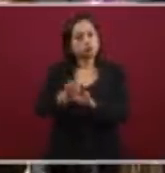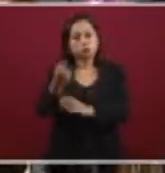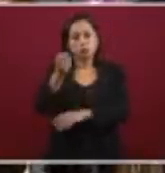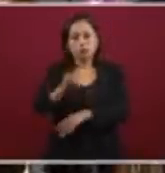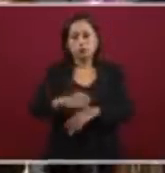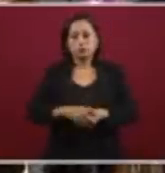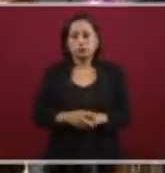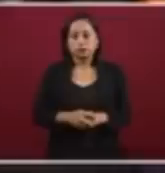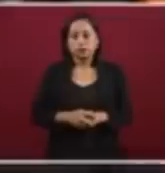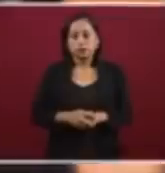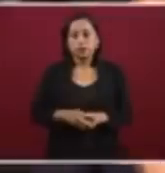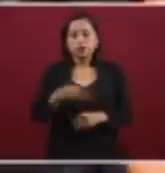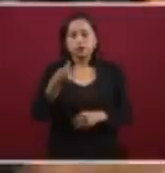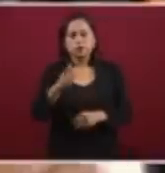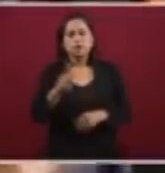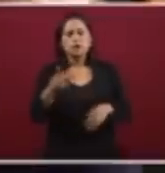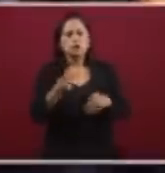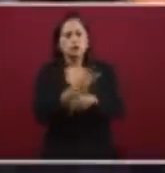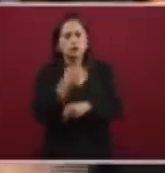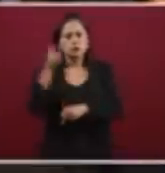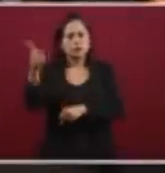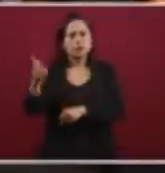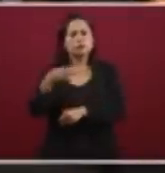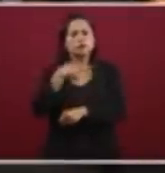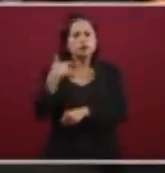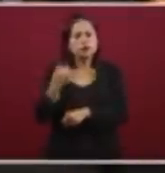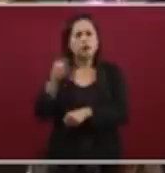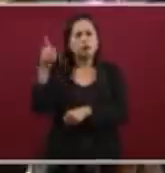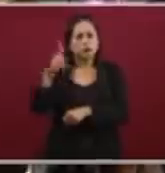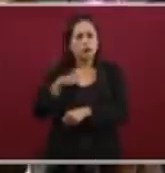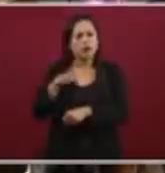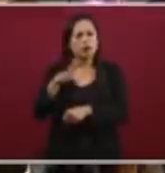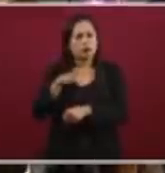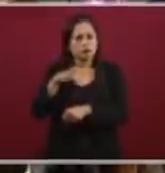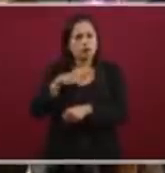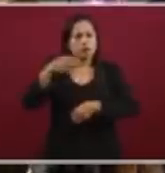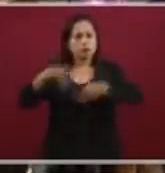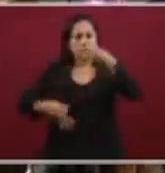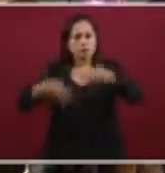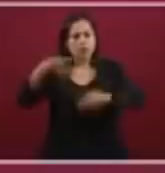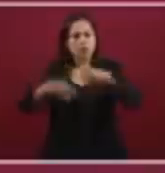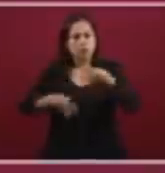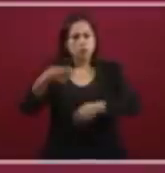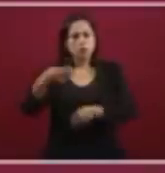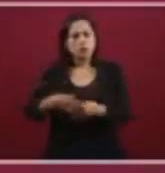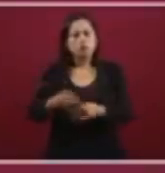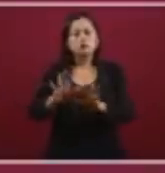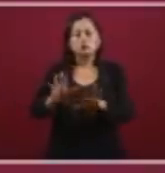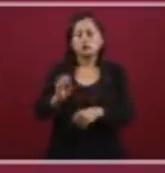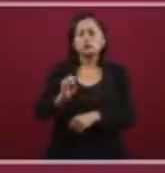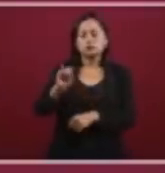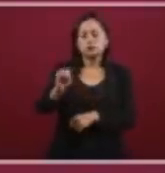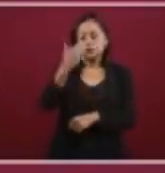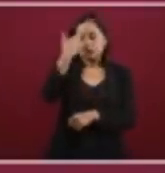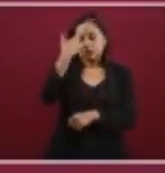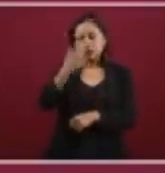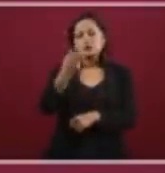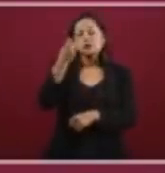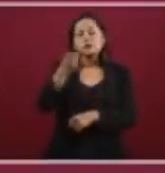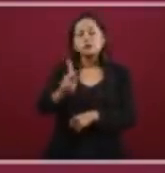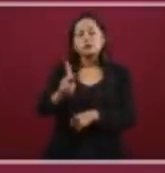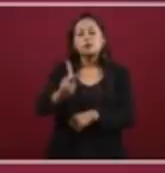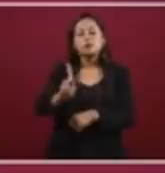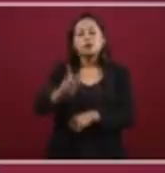roma que plantea que hay una base jurídica para ir hacia la política para ello sin embargo el proceso de sentencia por parte de la corte